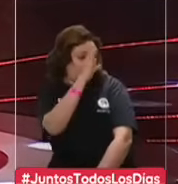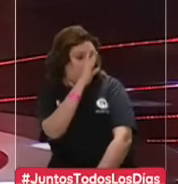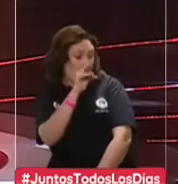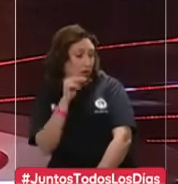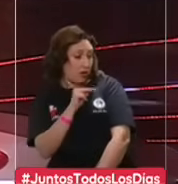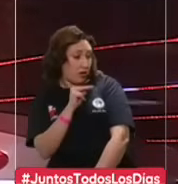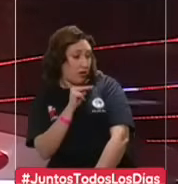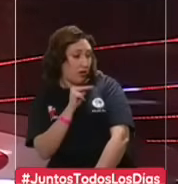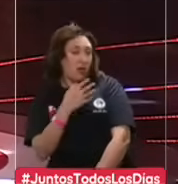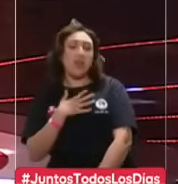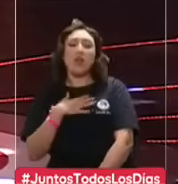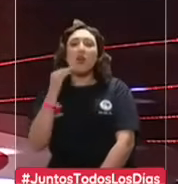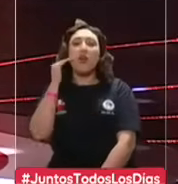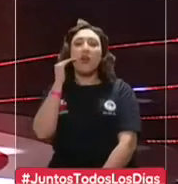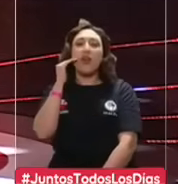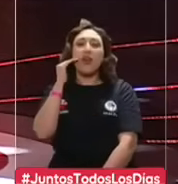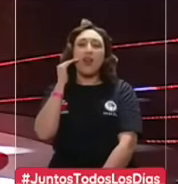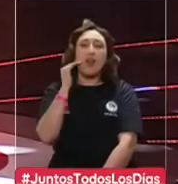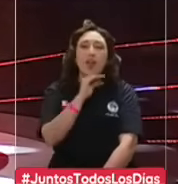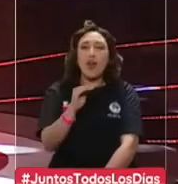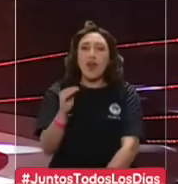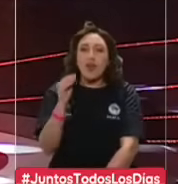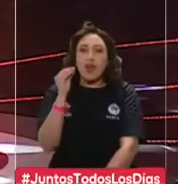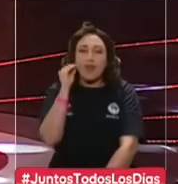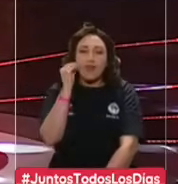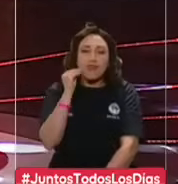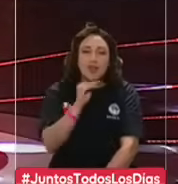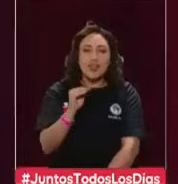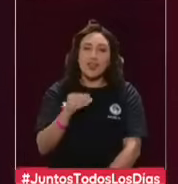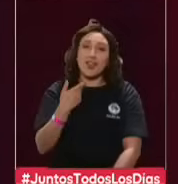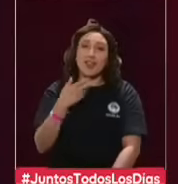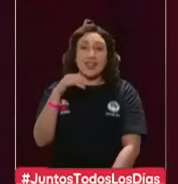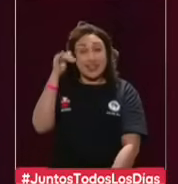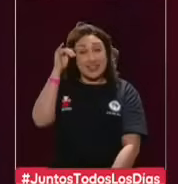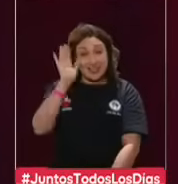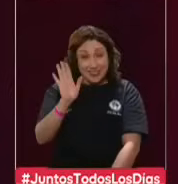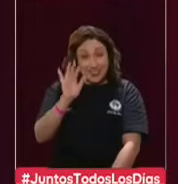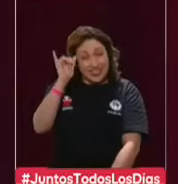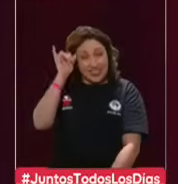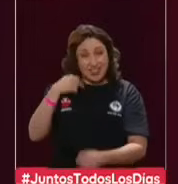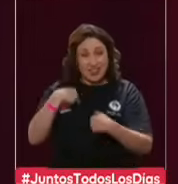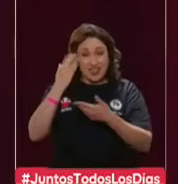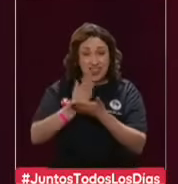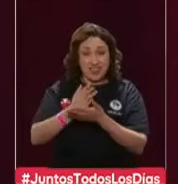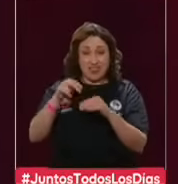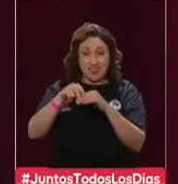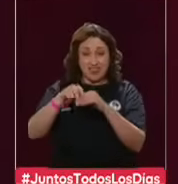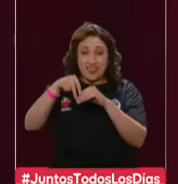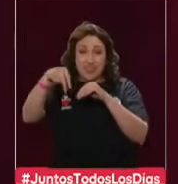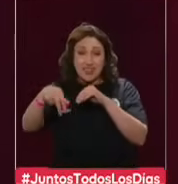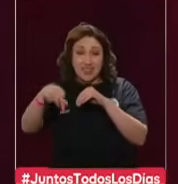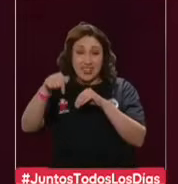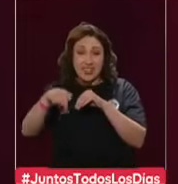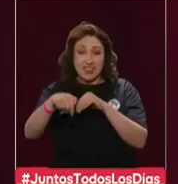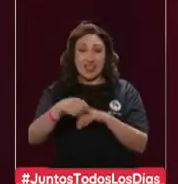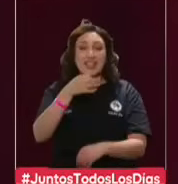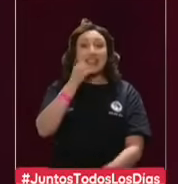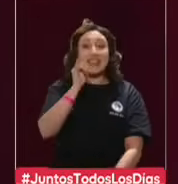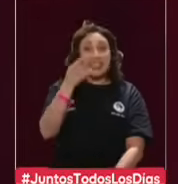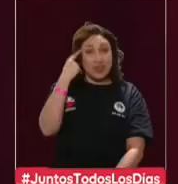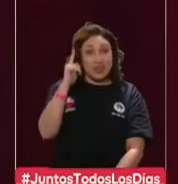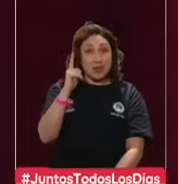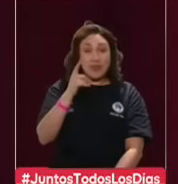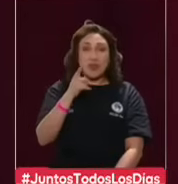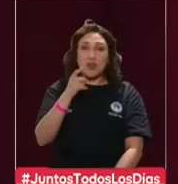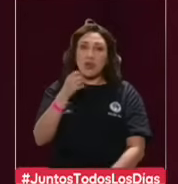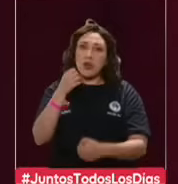una abuelita exquisita. Y le digo, hola. Me dice, ¿sabe que me tengo que bajar acá? Yo le digo, ah, bájese. Sí, me dijo, pero le podí